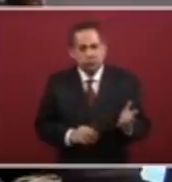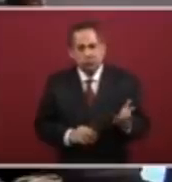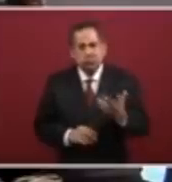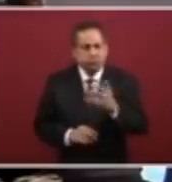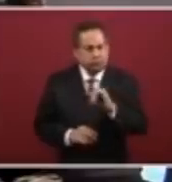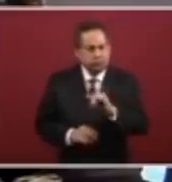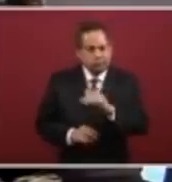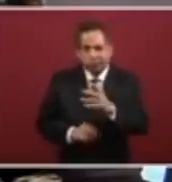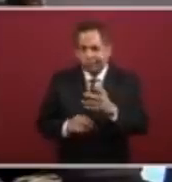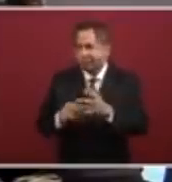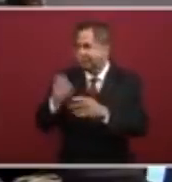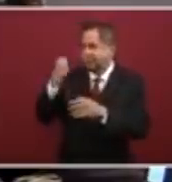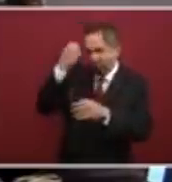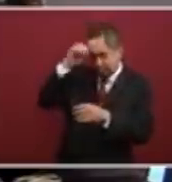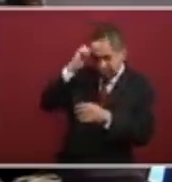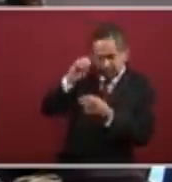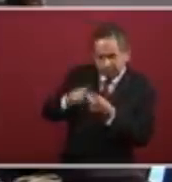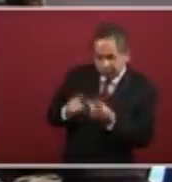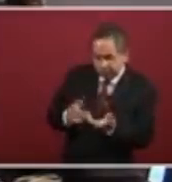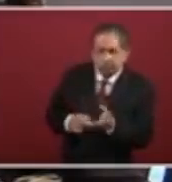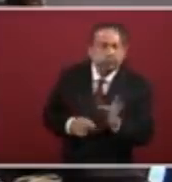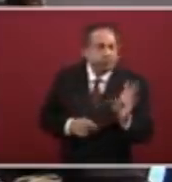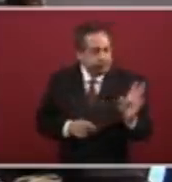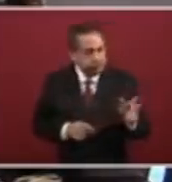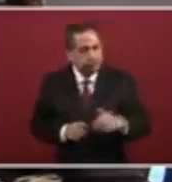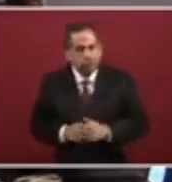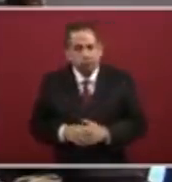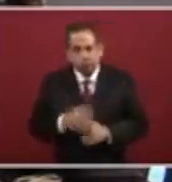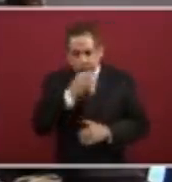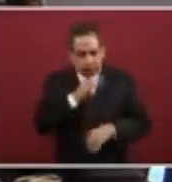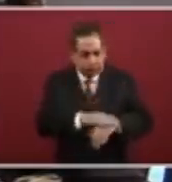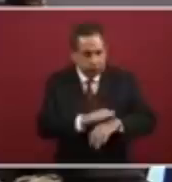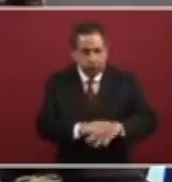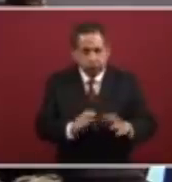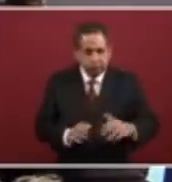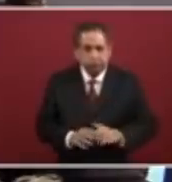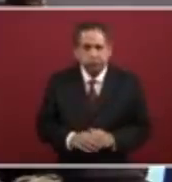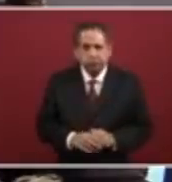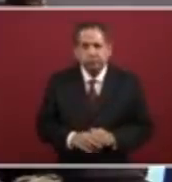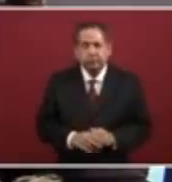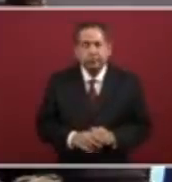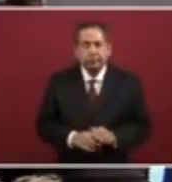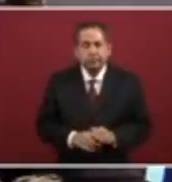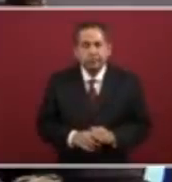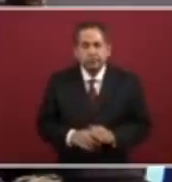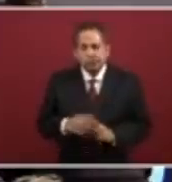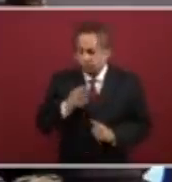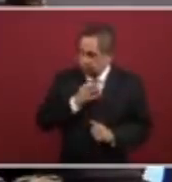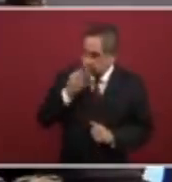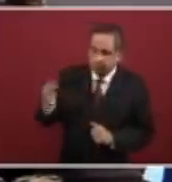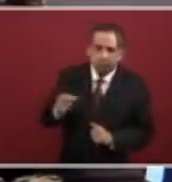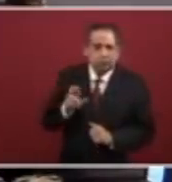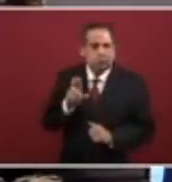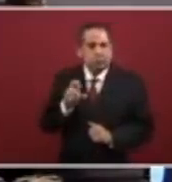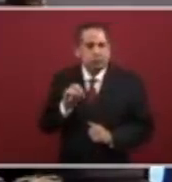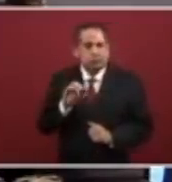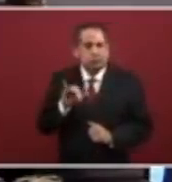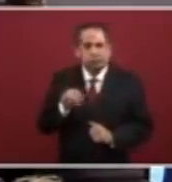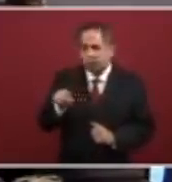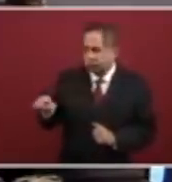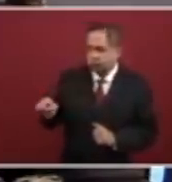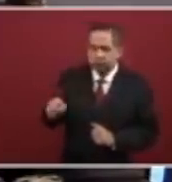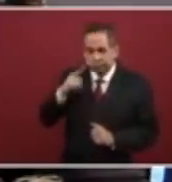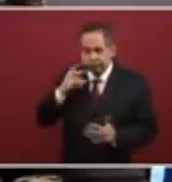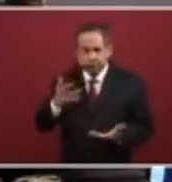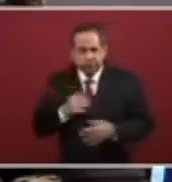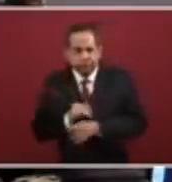Le, sí, yo le comento a Rocío, vamos a hacer una